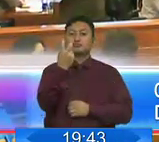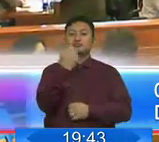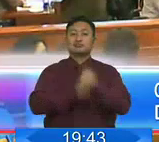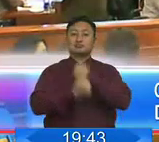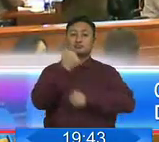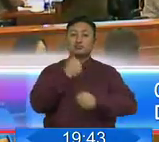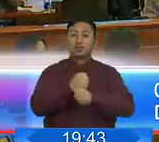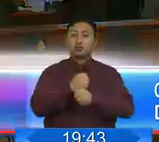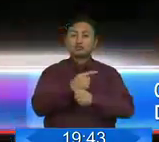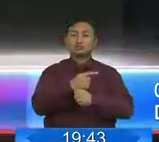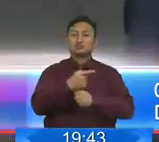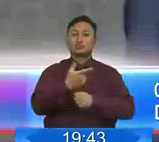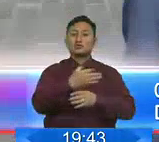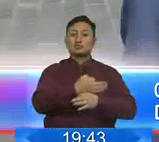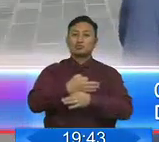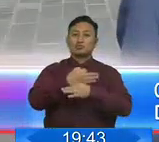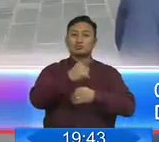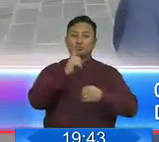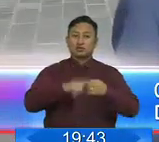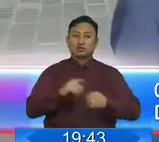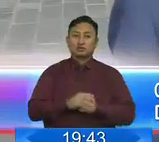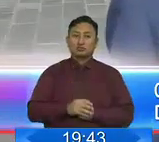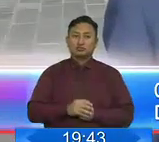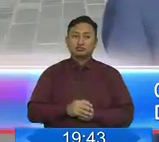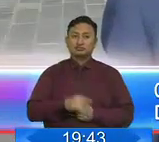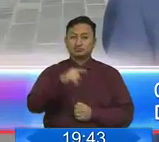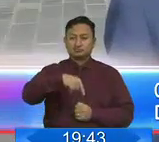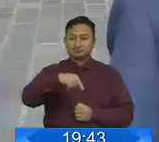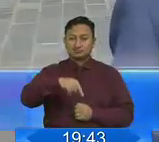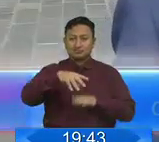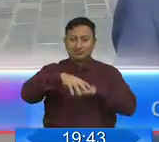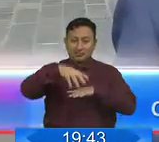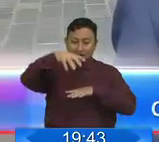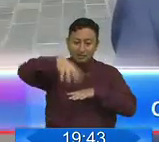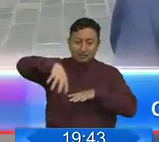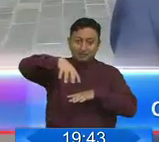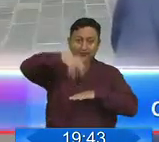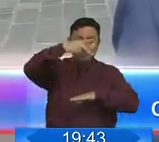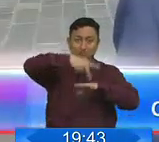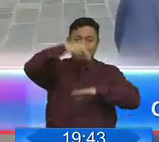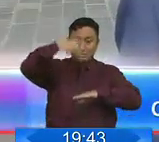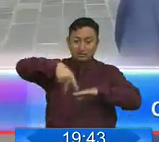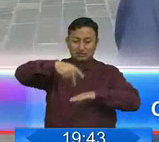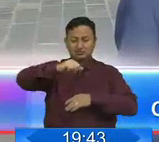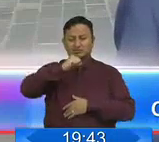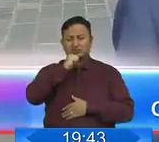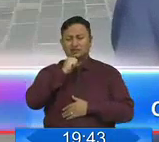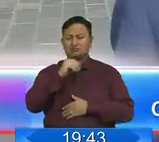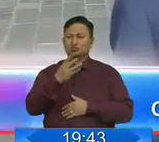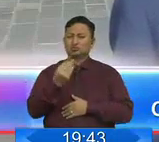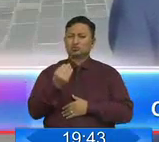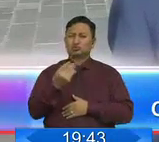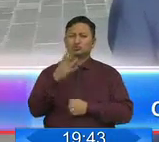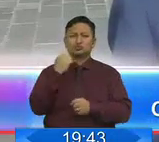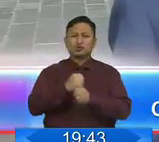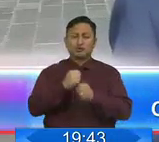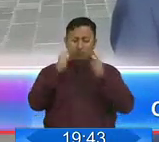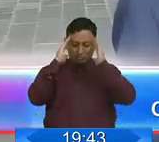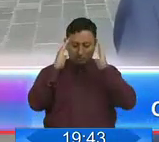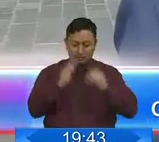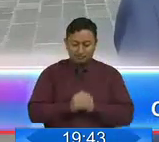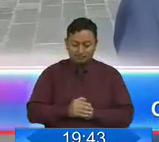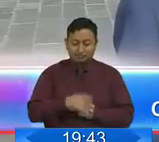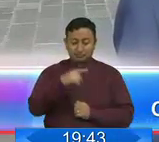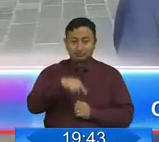concejal de Quito. A nivel provincial falta mucho por hacer en el tema de cantones y de parroquias. Creo que hay una provincia